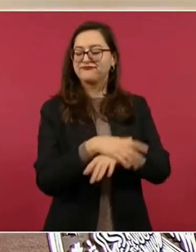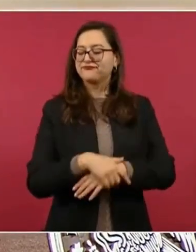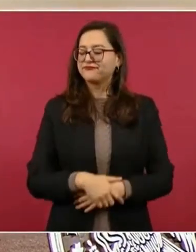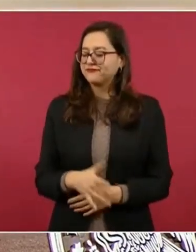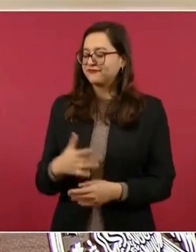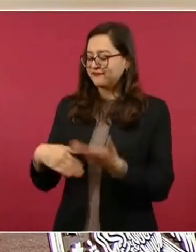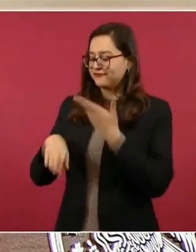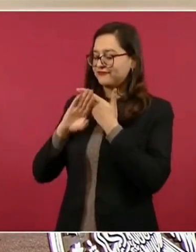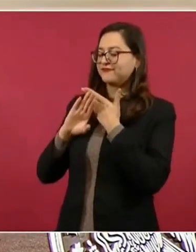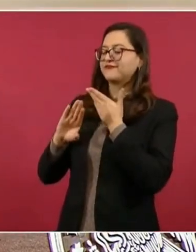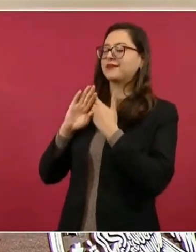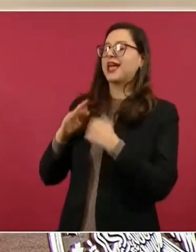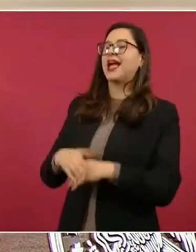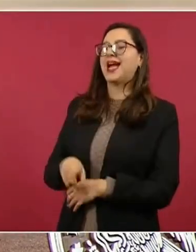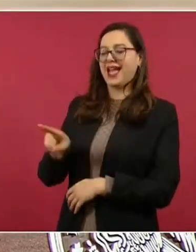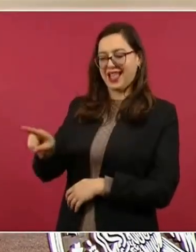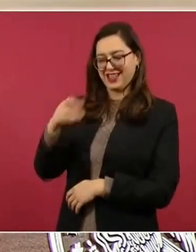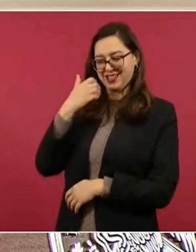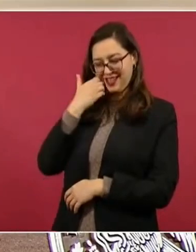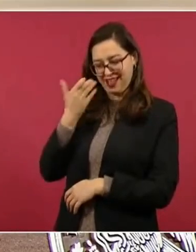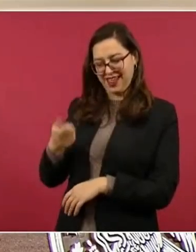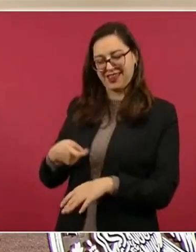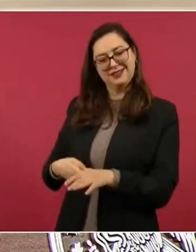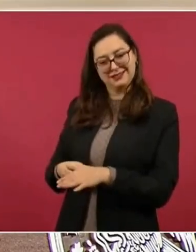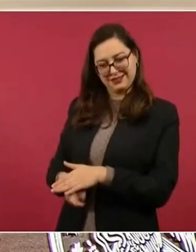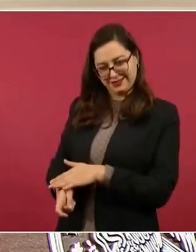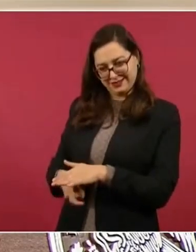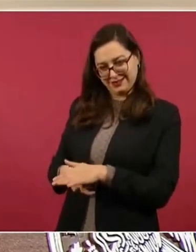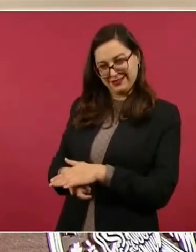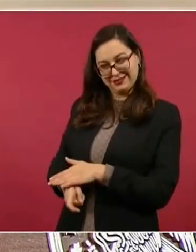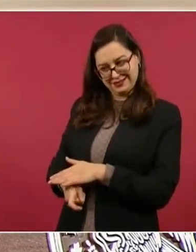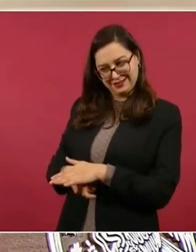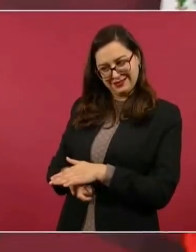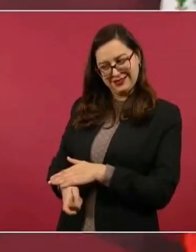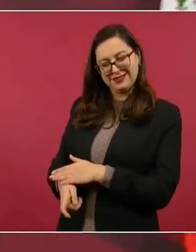Y maiciaban al gallo y ya dejaba de cantar el gallo.